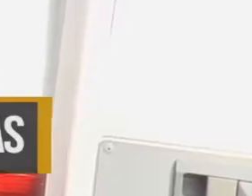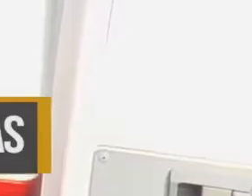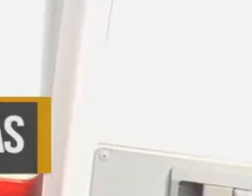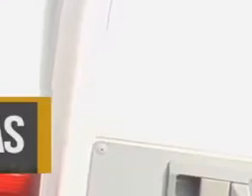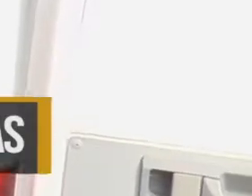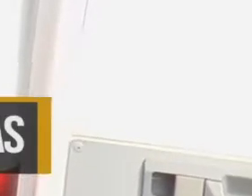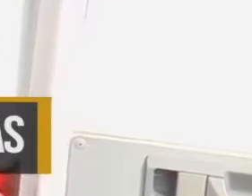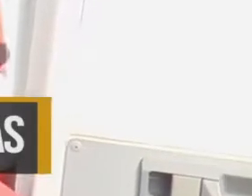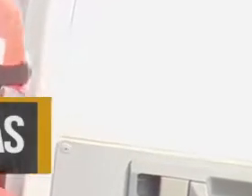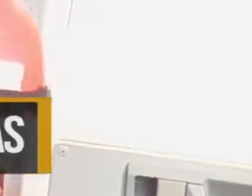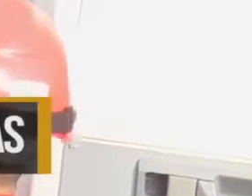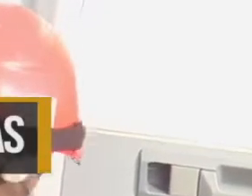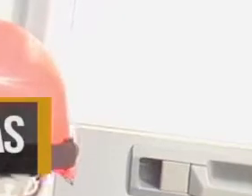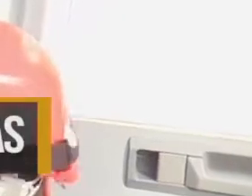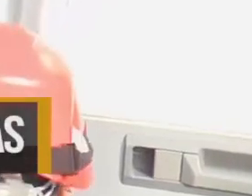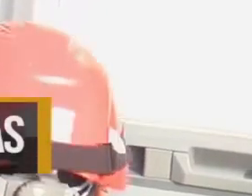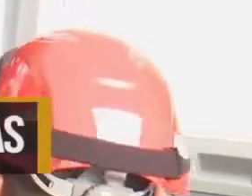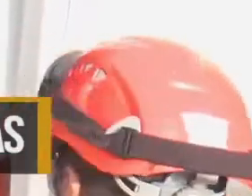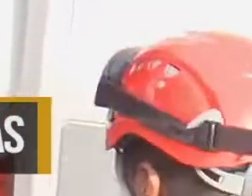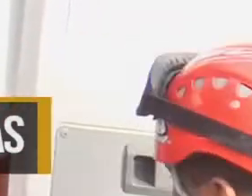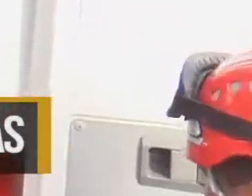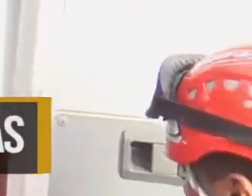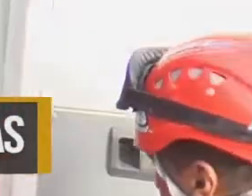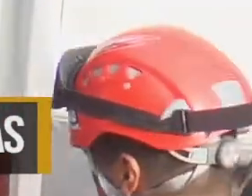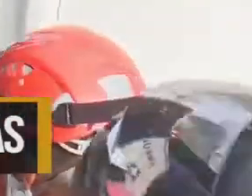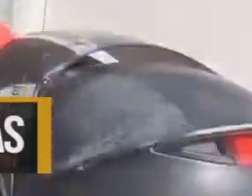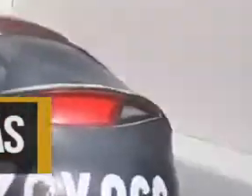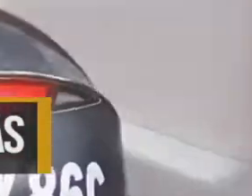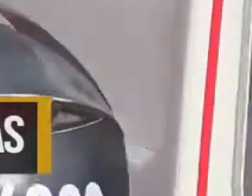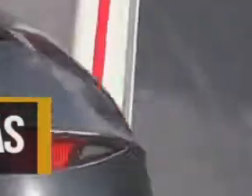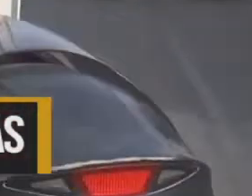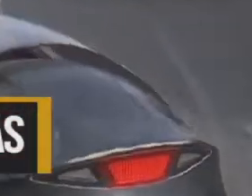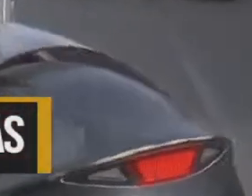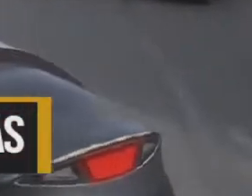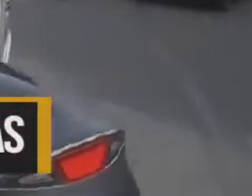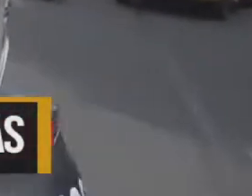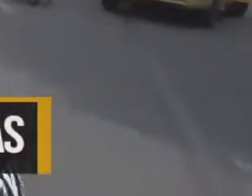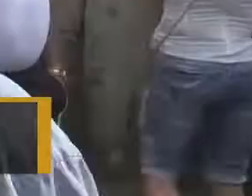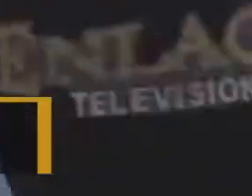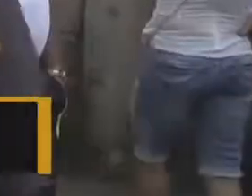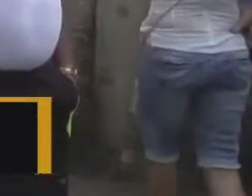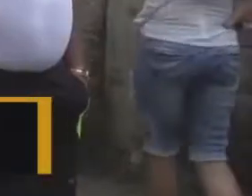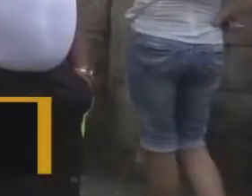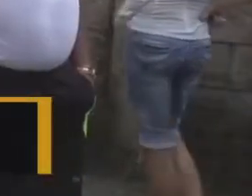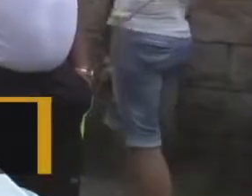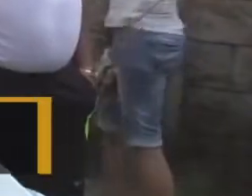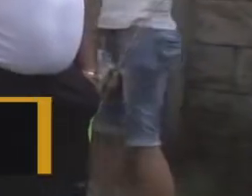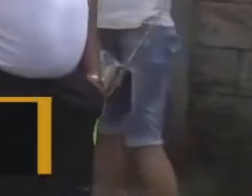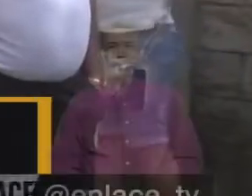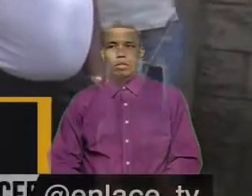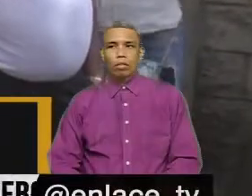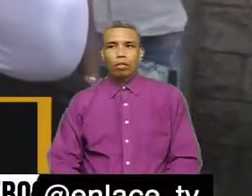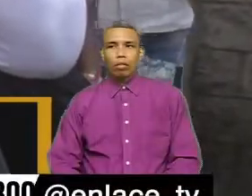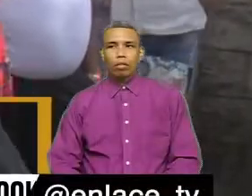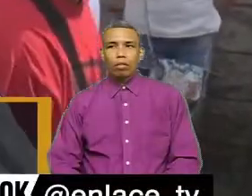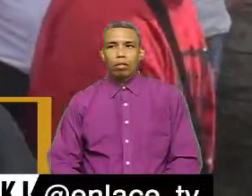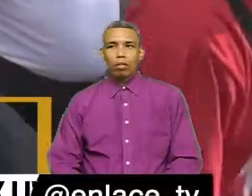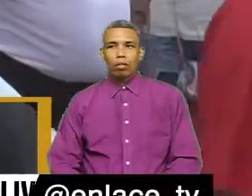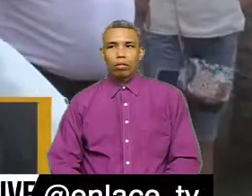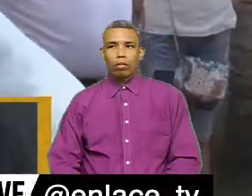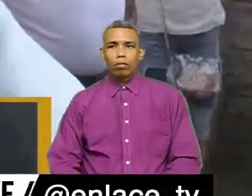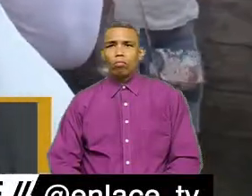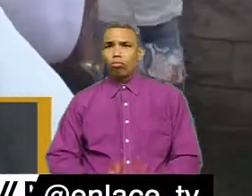BXO575. Dos mujeres resultaron heridas siendo conducidas a centro asistencial. El conductor del taxi indicó lo sucedido. No me cerró, sino que omitió el pare, o sea, yo